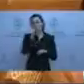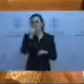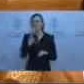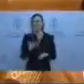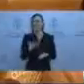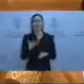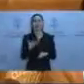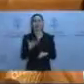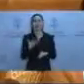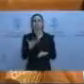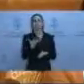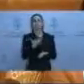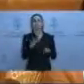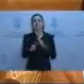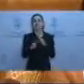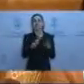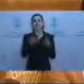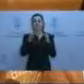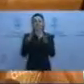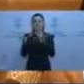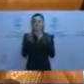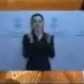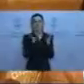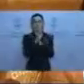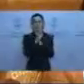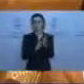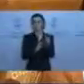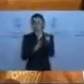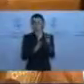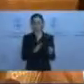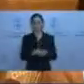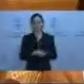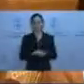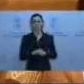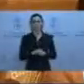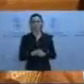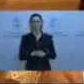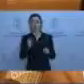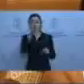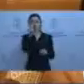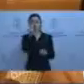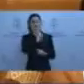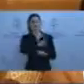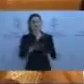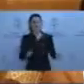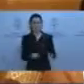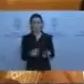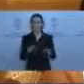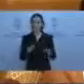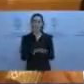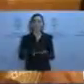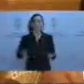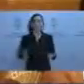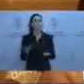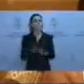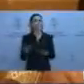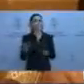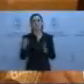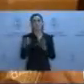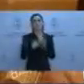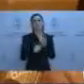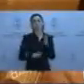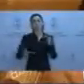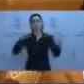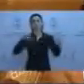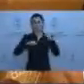con la transparencia, señor consejero. Usted directamente, ni el gobierno del señor Fernández. Y le voy a pedir que corrija su